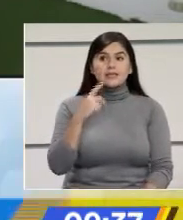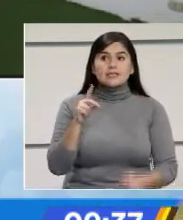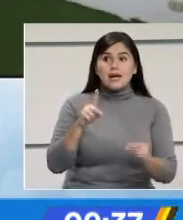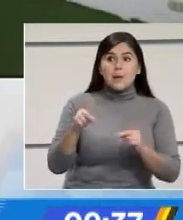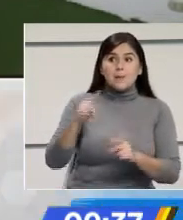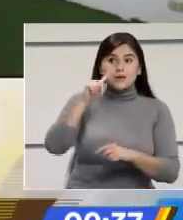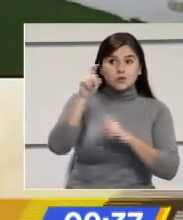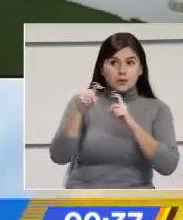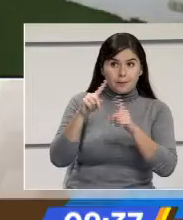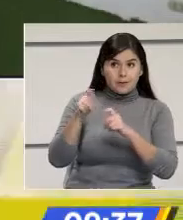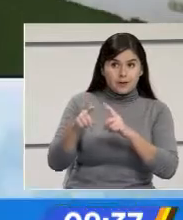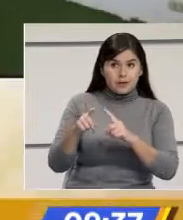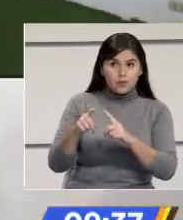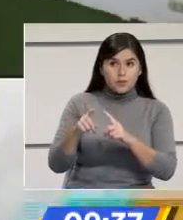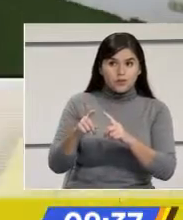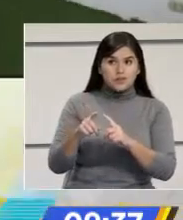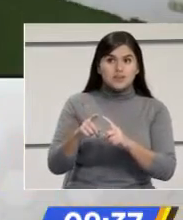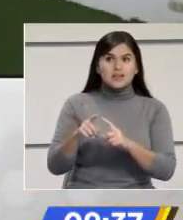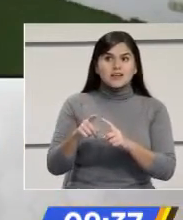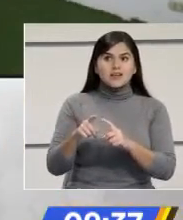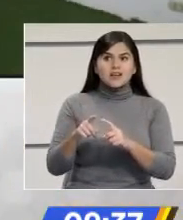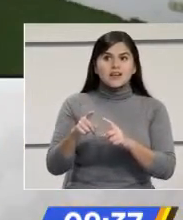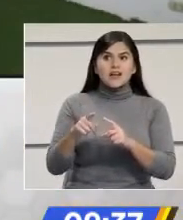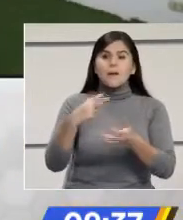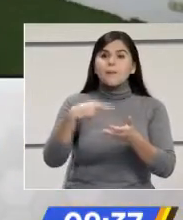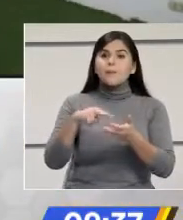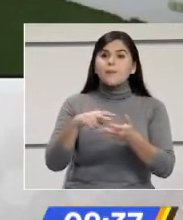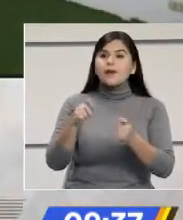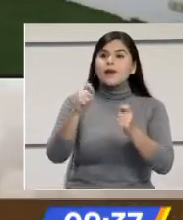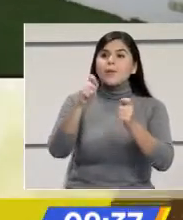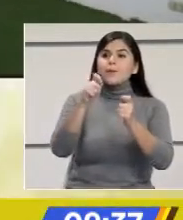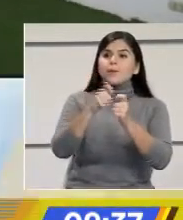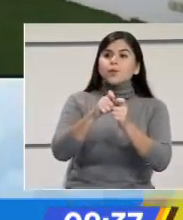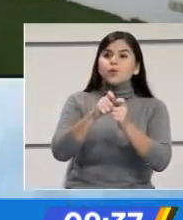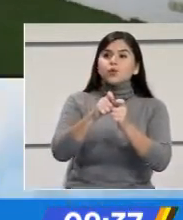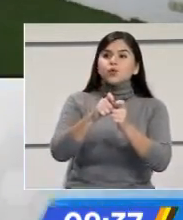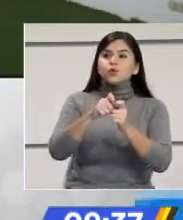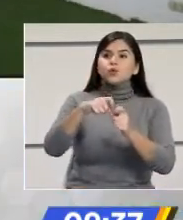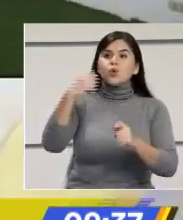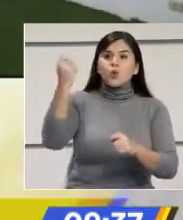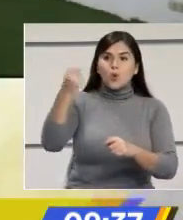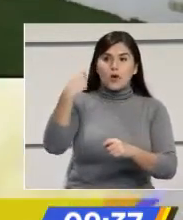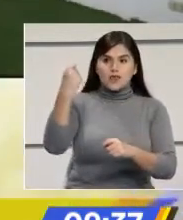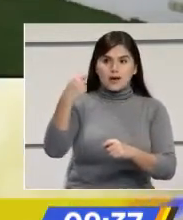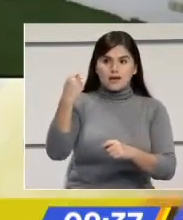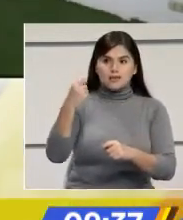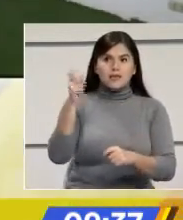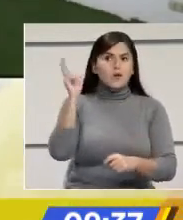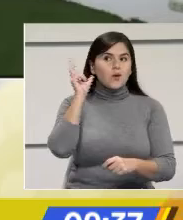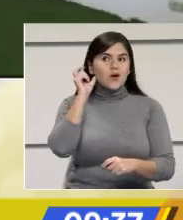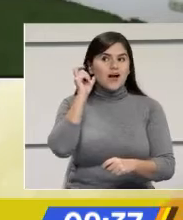si ponen el sonido del punto, para que la gente sepa de cuál estamos hablando, compañeros.